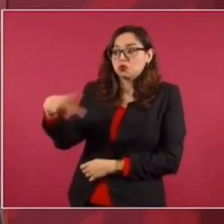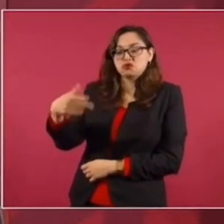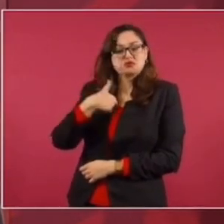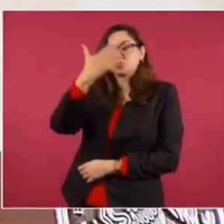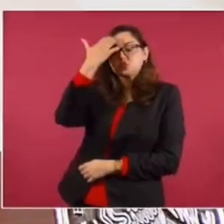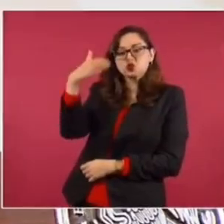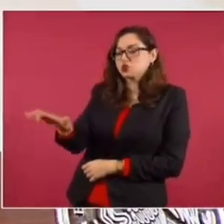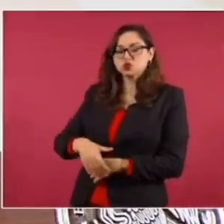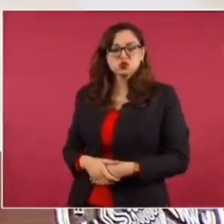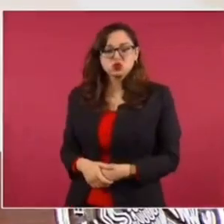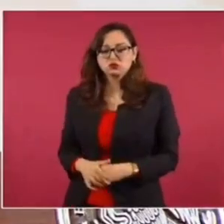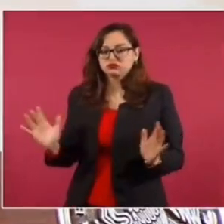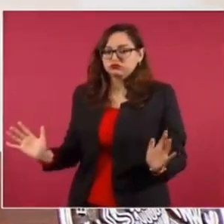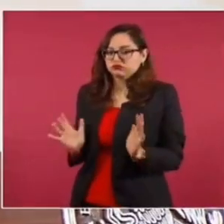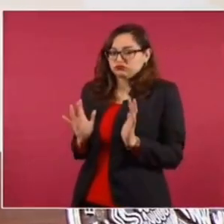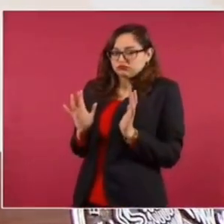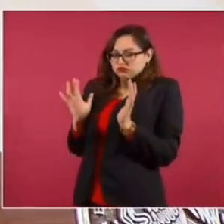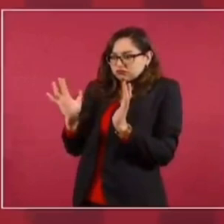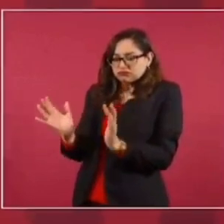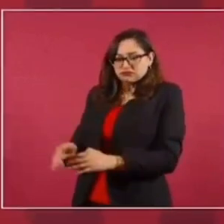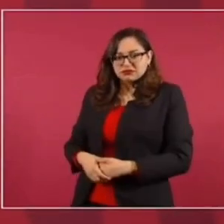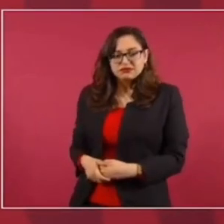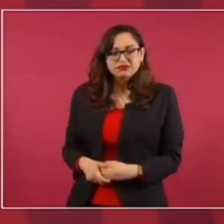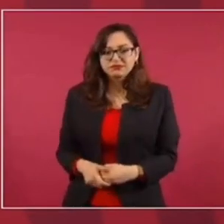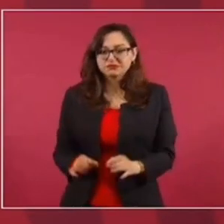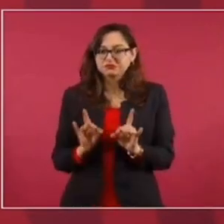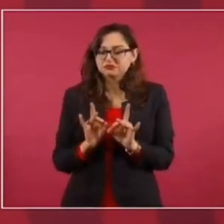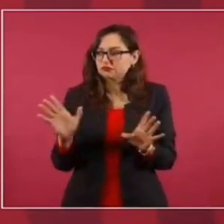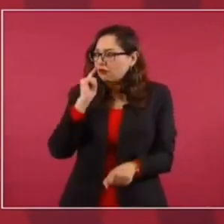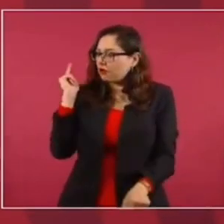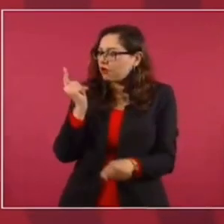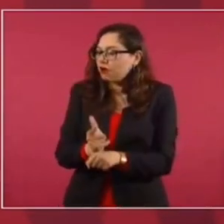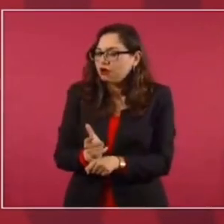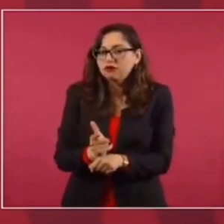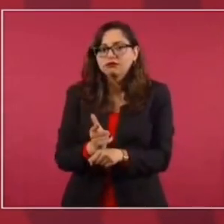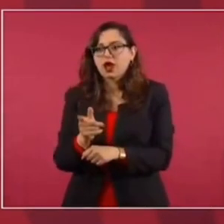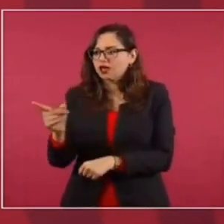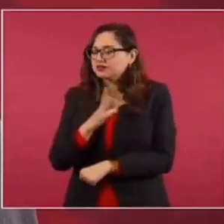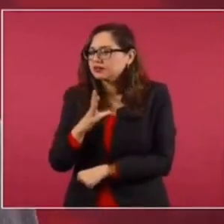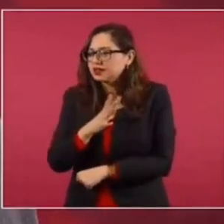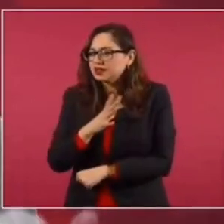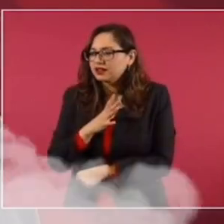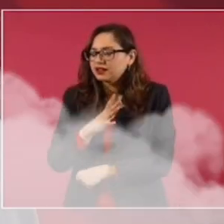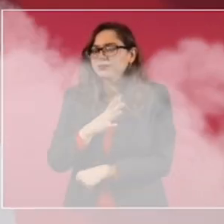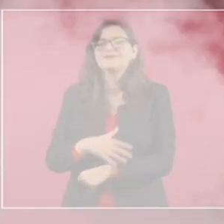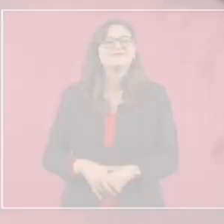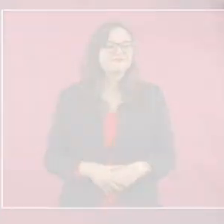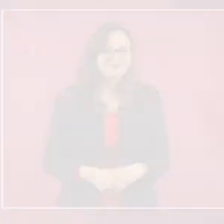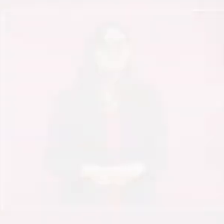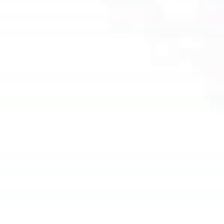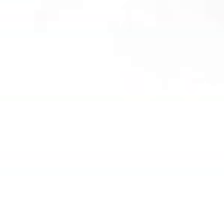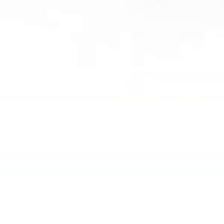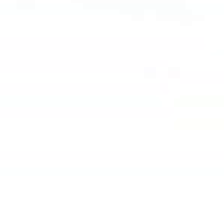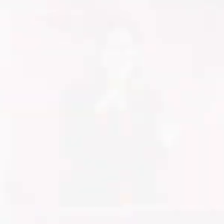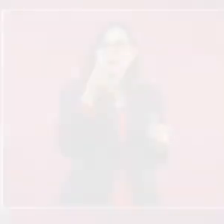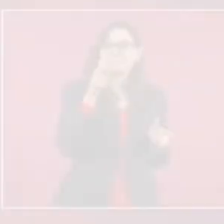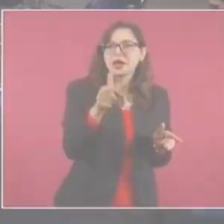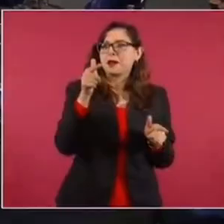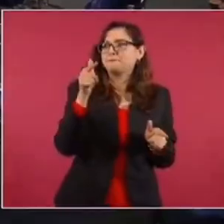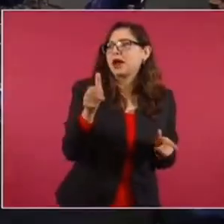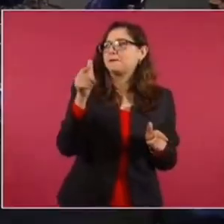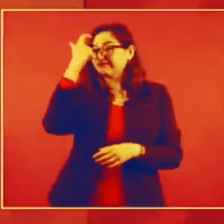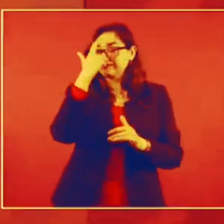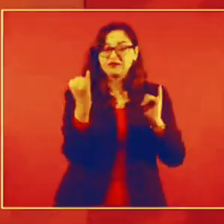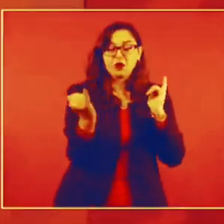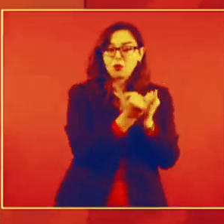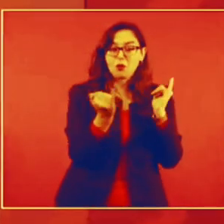gusta de conocerlo pero de repente Ahí está aparece y no solo